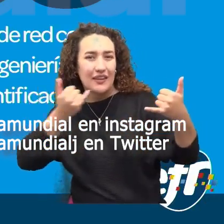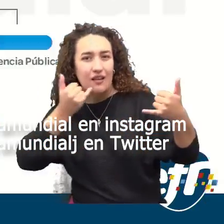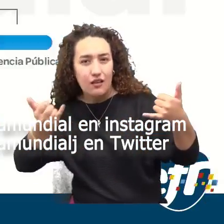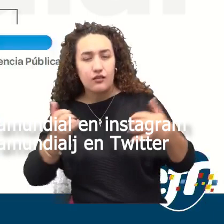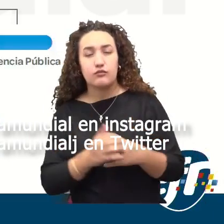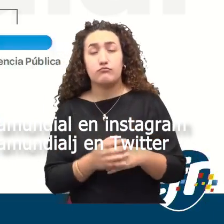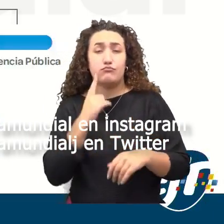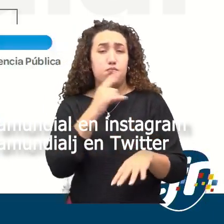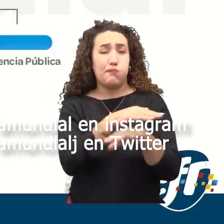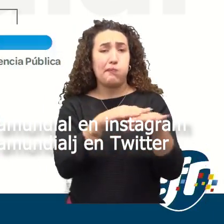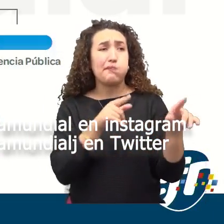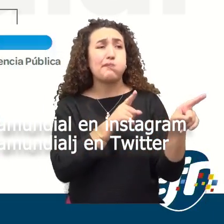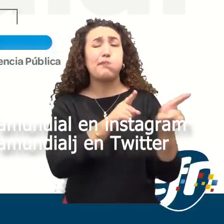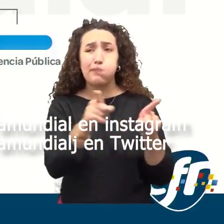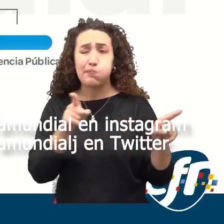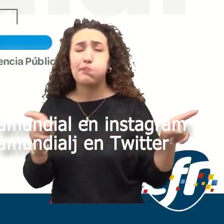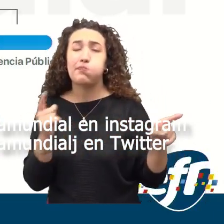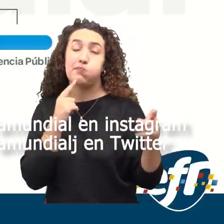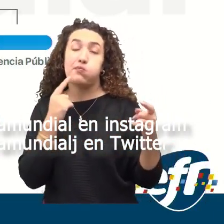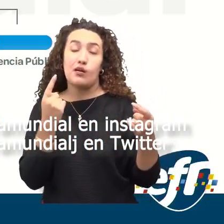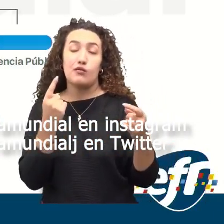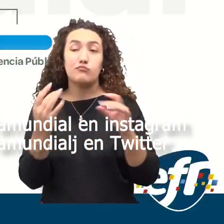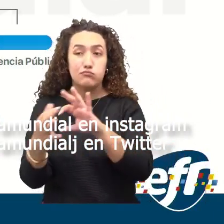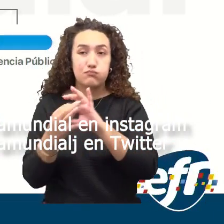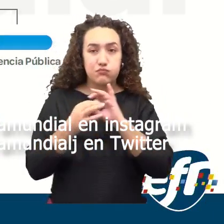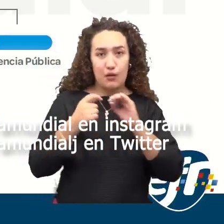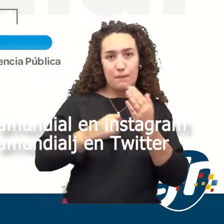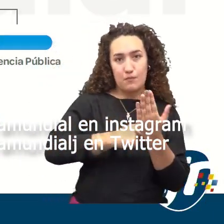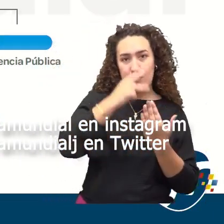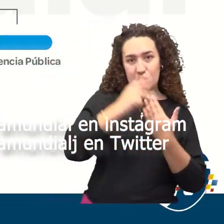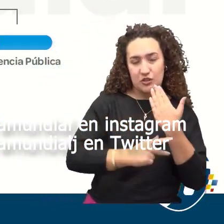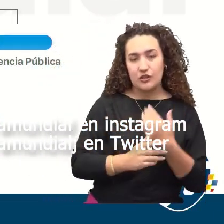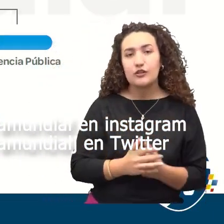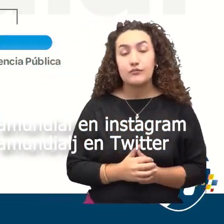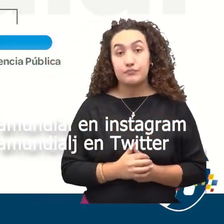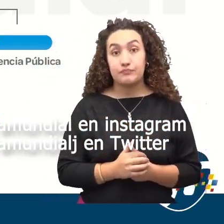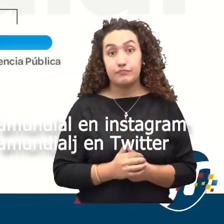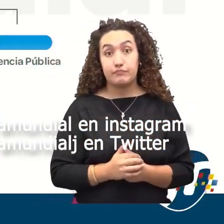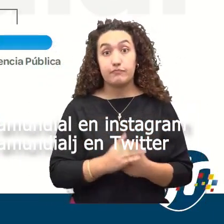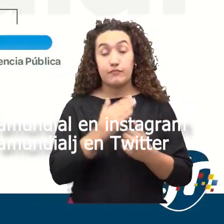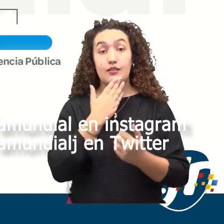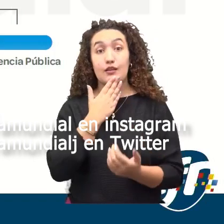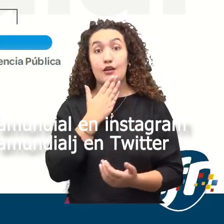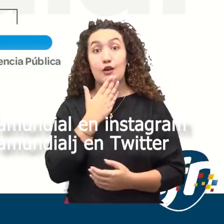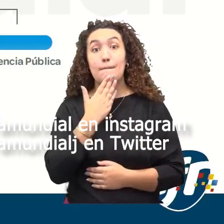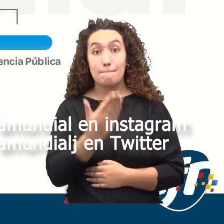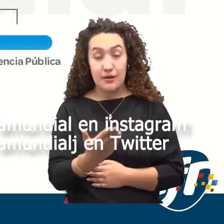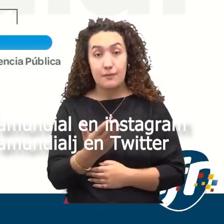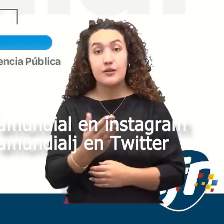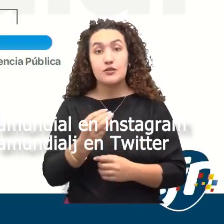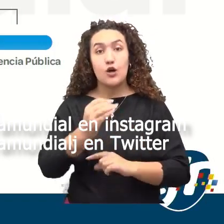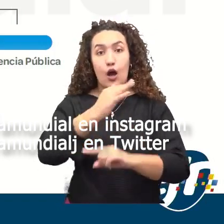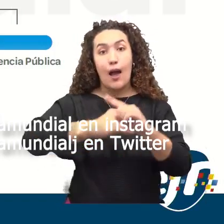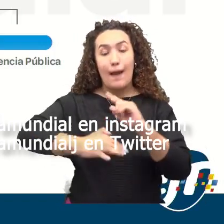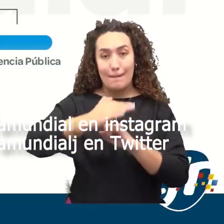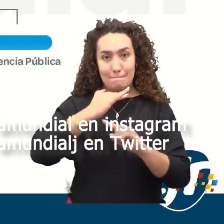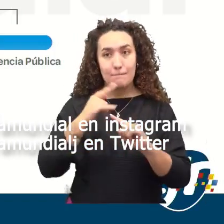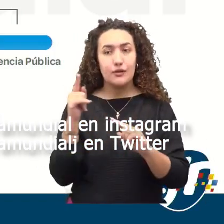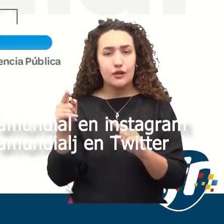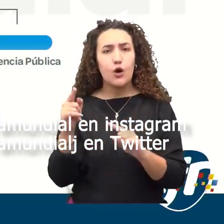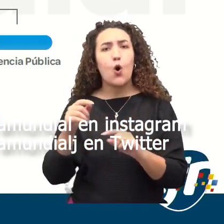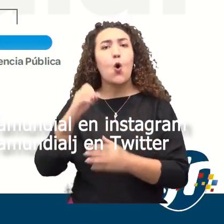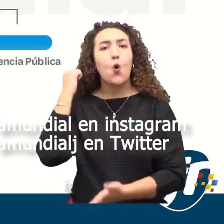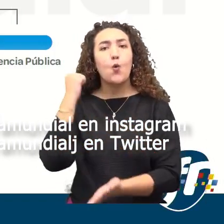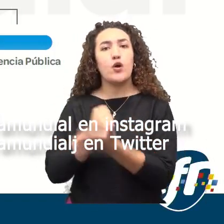proyecto. La licencia ambiental, ustedes escucharon que el primer trámite de licencia ambiental, una obligación del